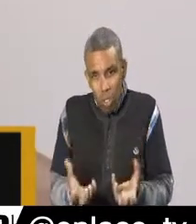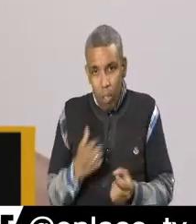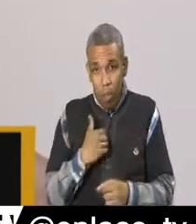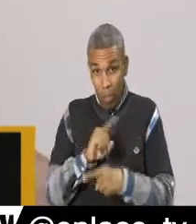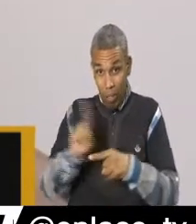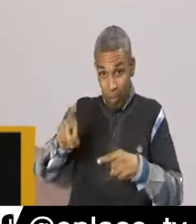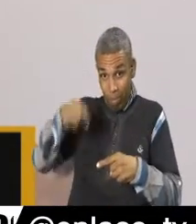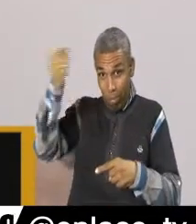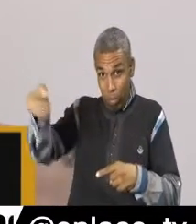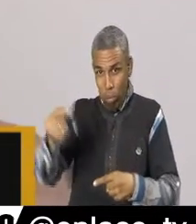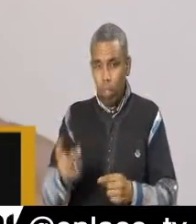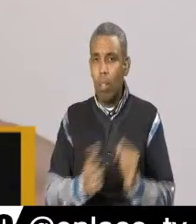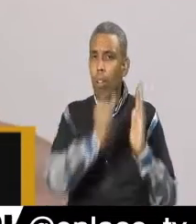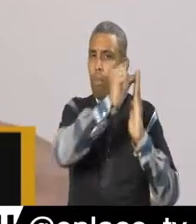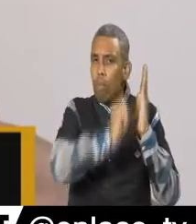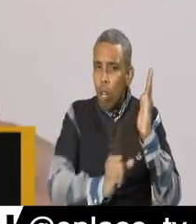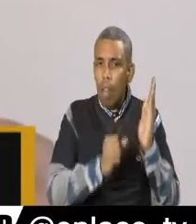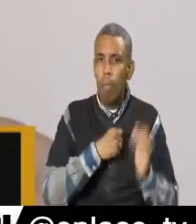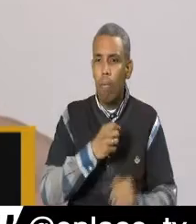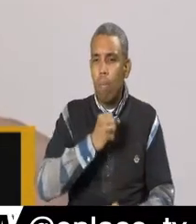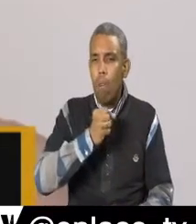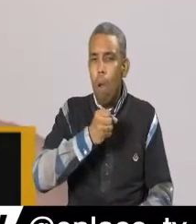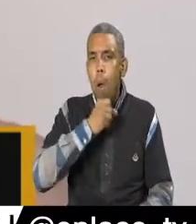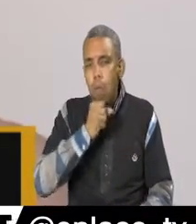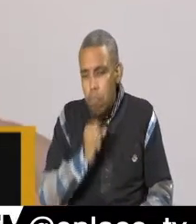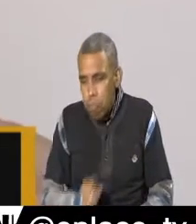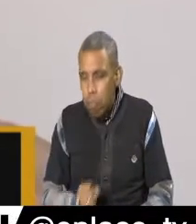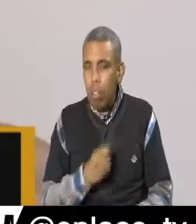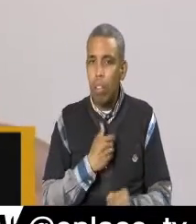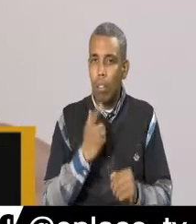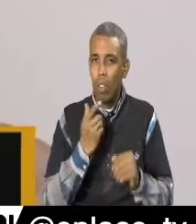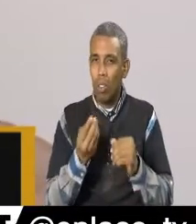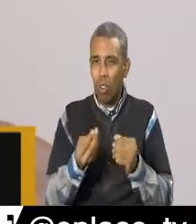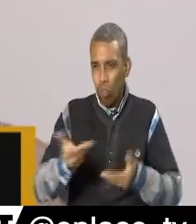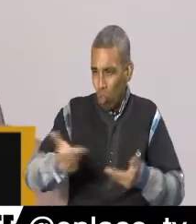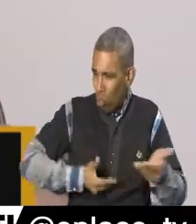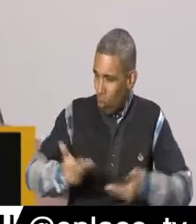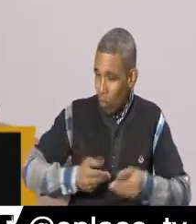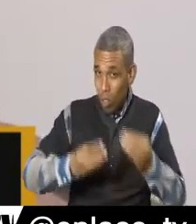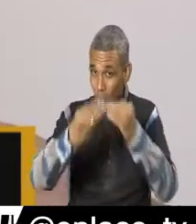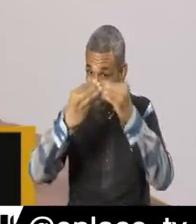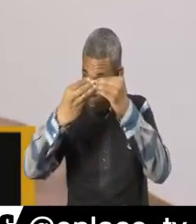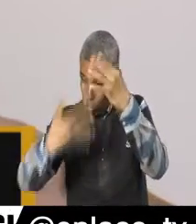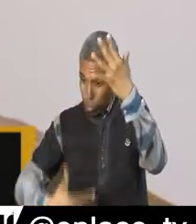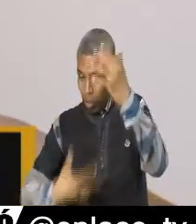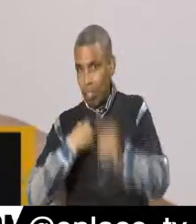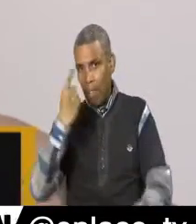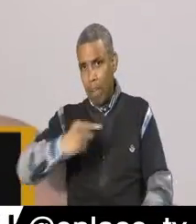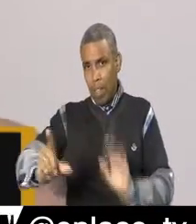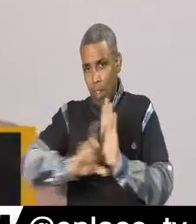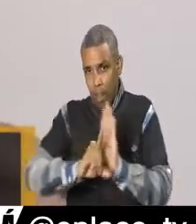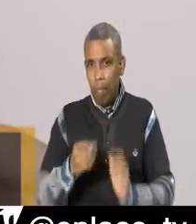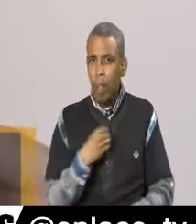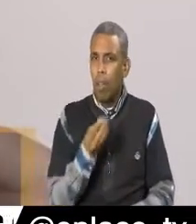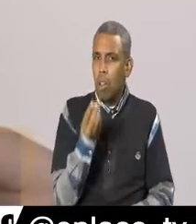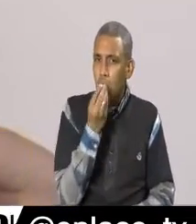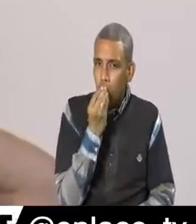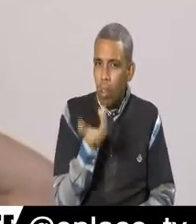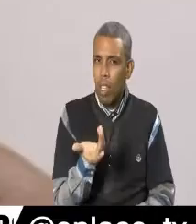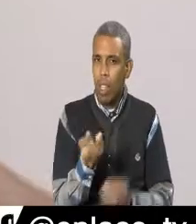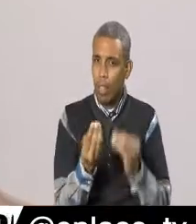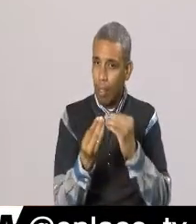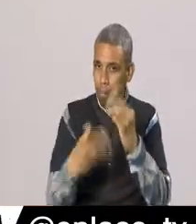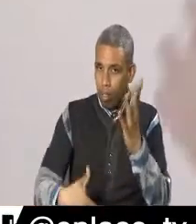semana con nuestro programa de adulto mayor, brindarle los 11 servicios que están dentro de la ley y pues estamos trabajando muy duro en ello.